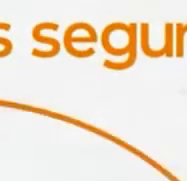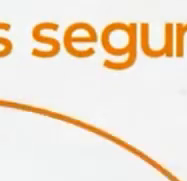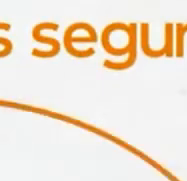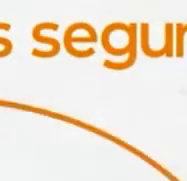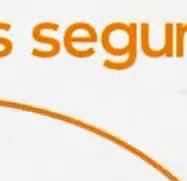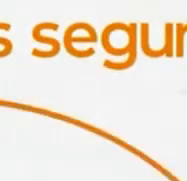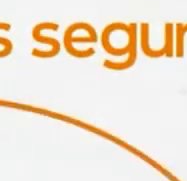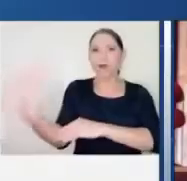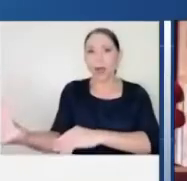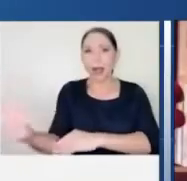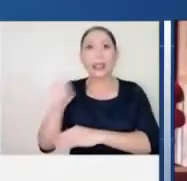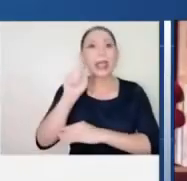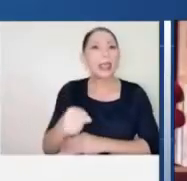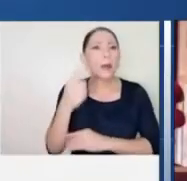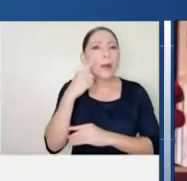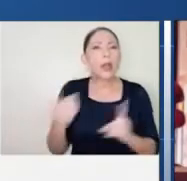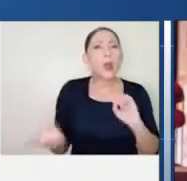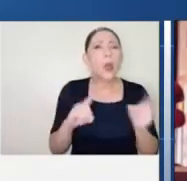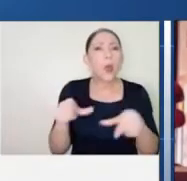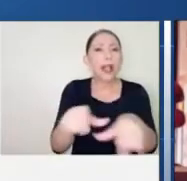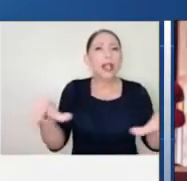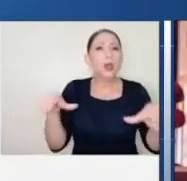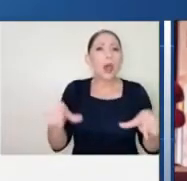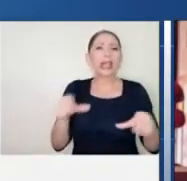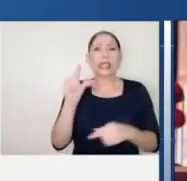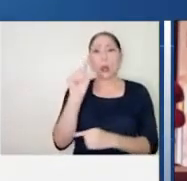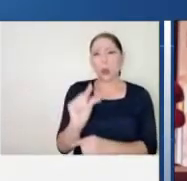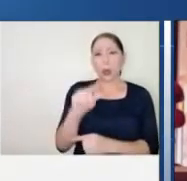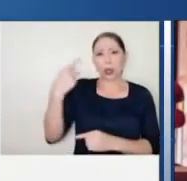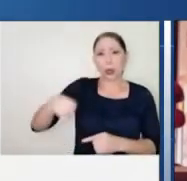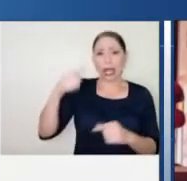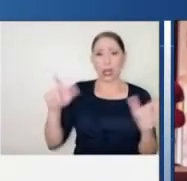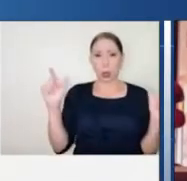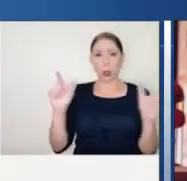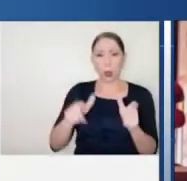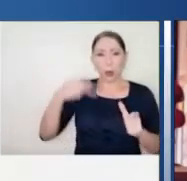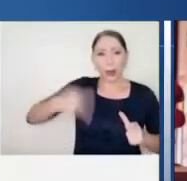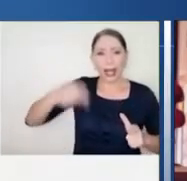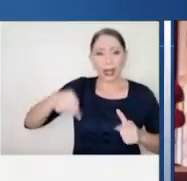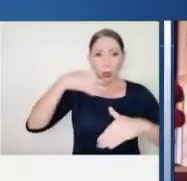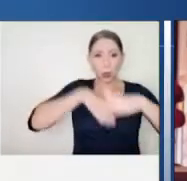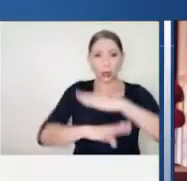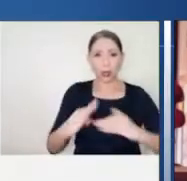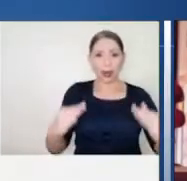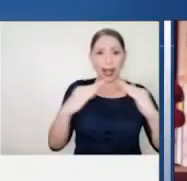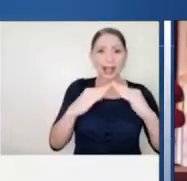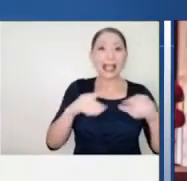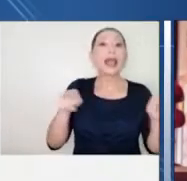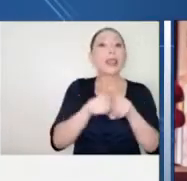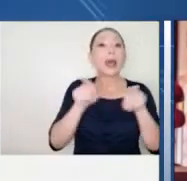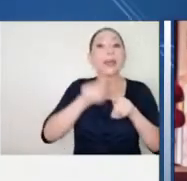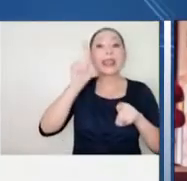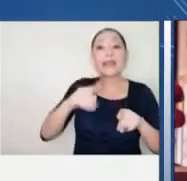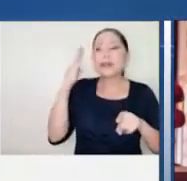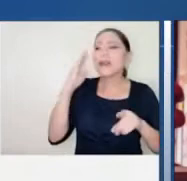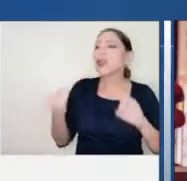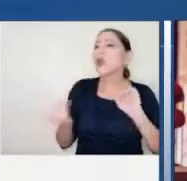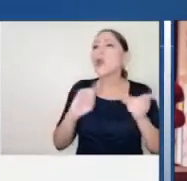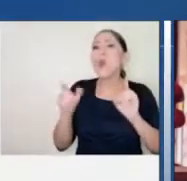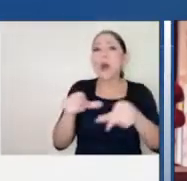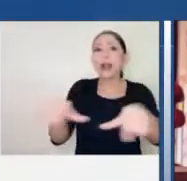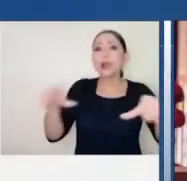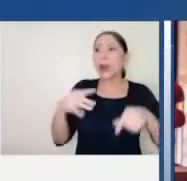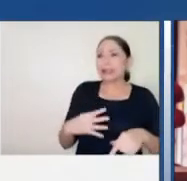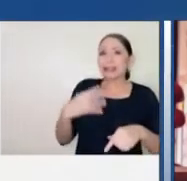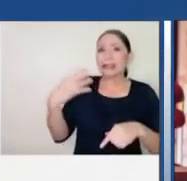nocturno? Sí, en realidad es la primera vez, como usted lo menciona, que lo hacemos de noche. Tradicionalmente hemos hecho los simulacros durante